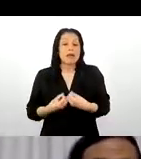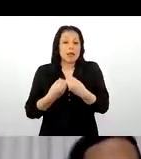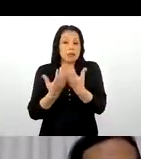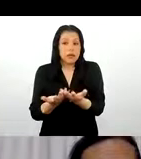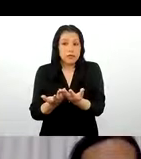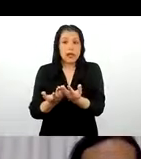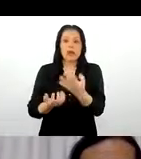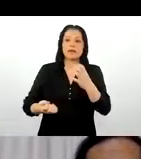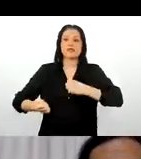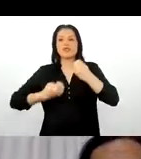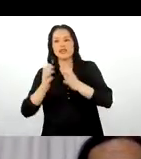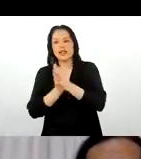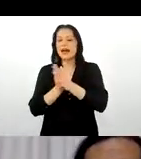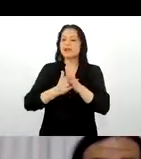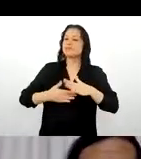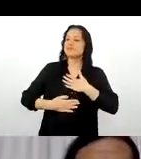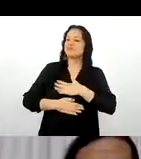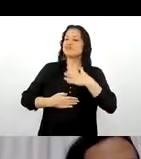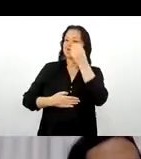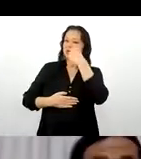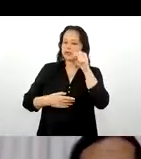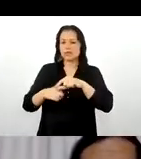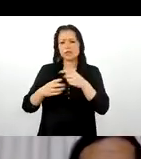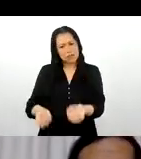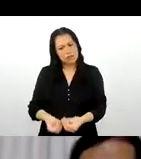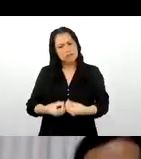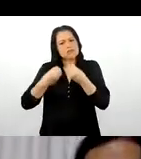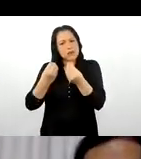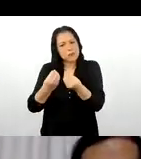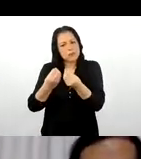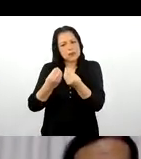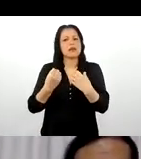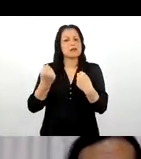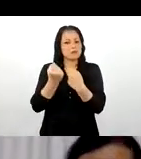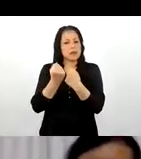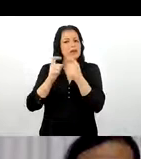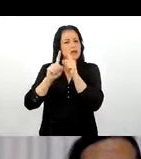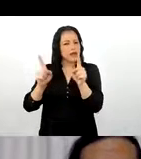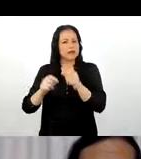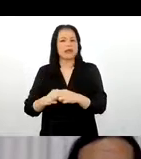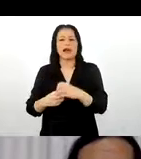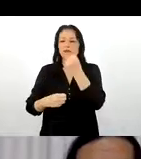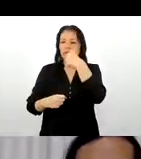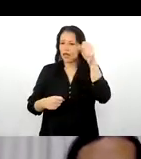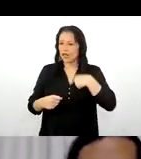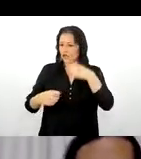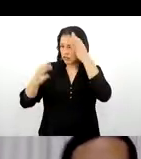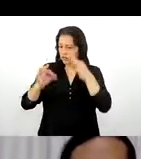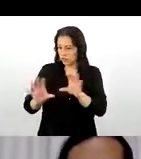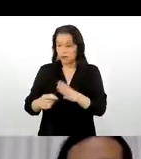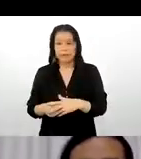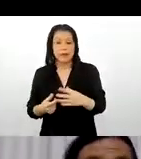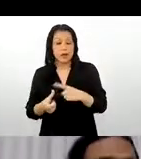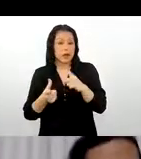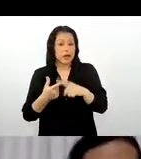manera emocional un viaje satisfactorio, sino también que aporten un valor al viaje, ¿no? Y es así, pues, que entonces en una situación de